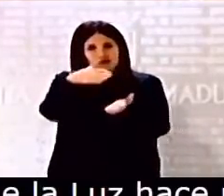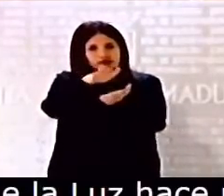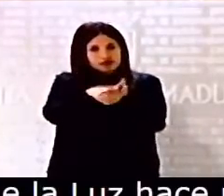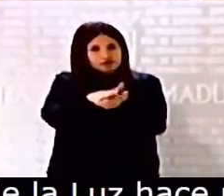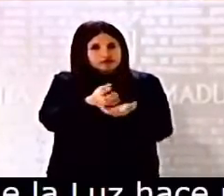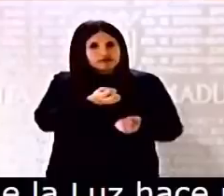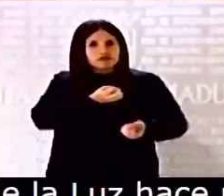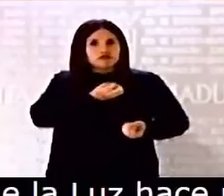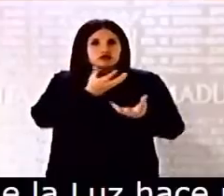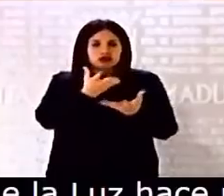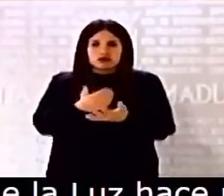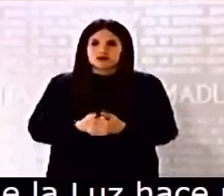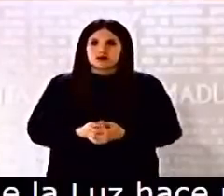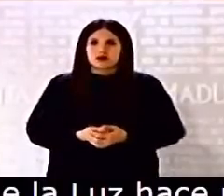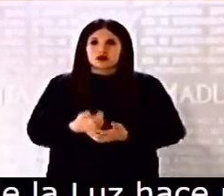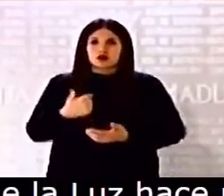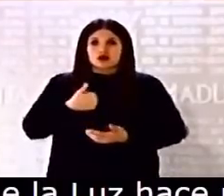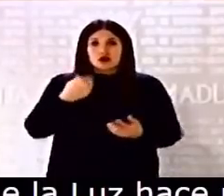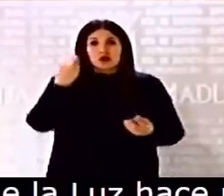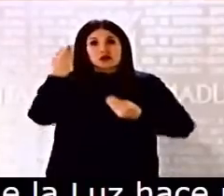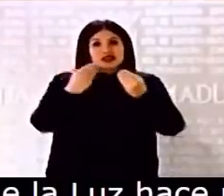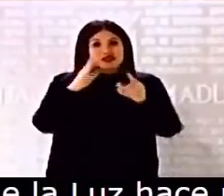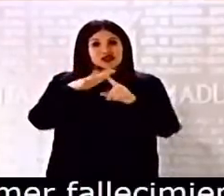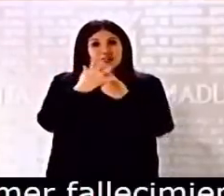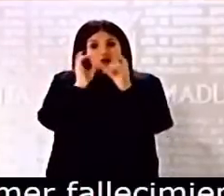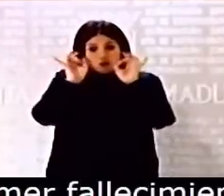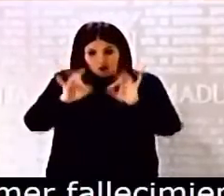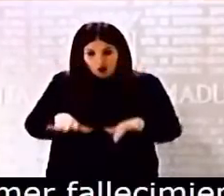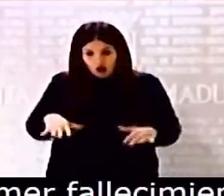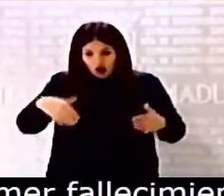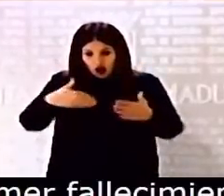Y le mentiría si le digo que esperaba esto.